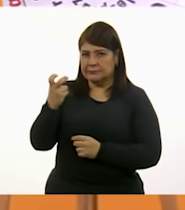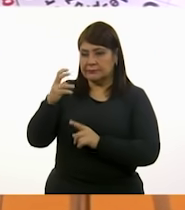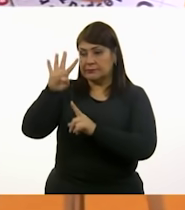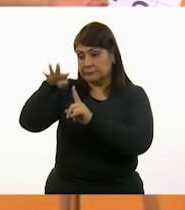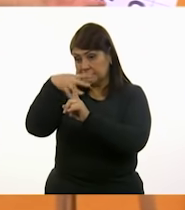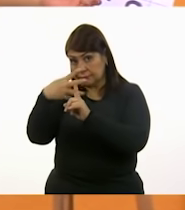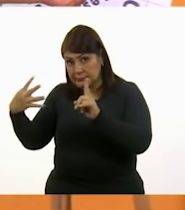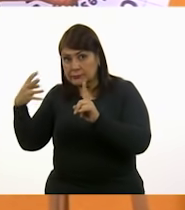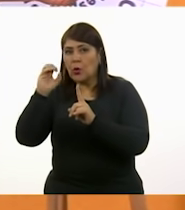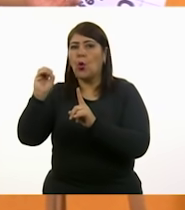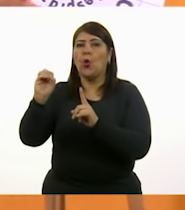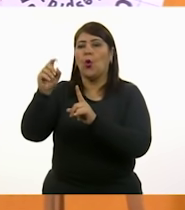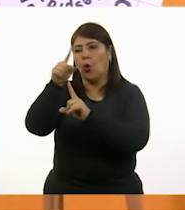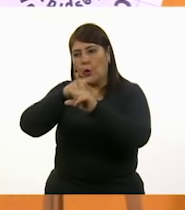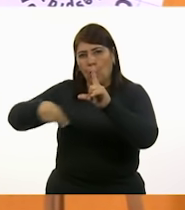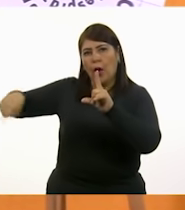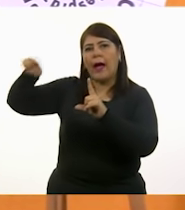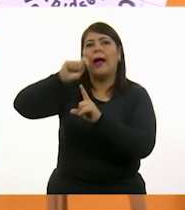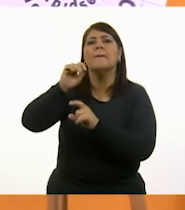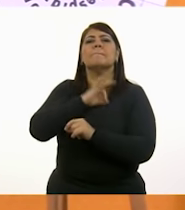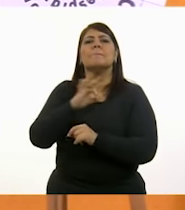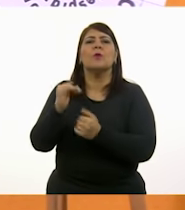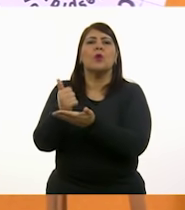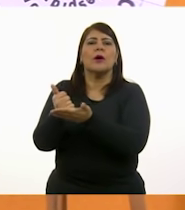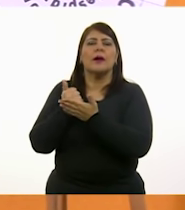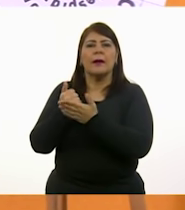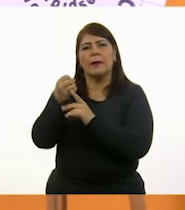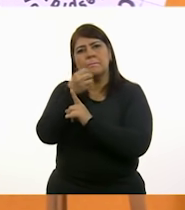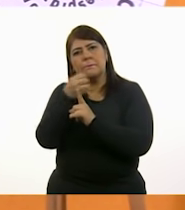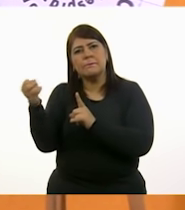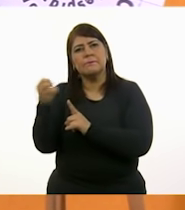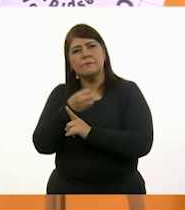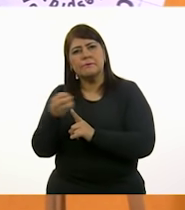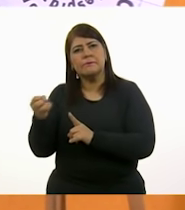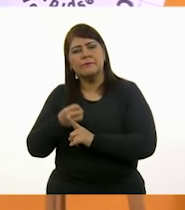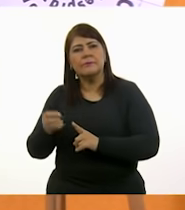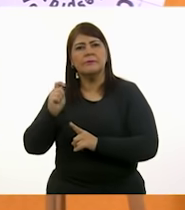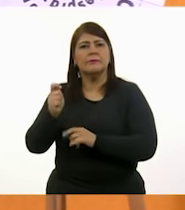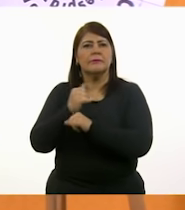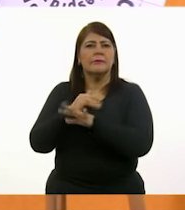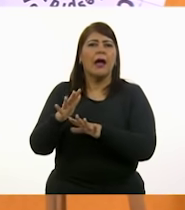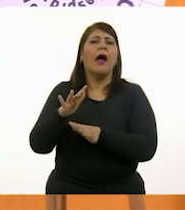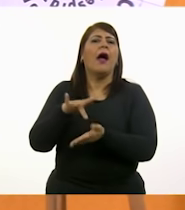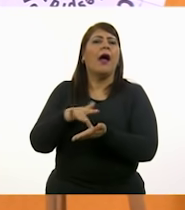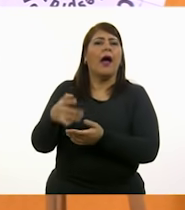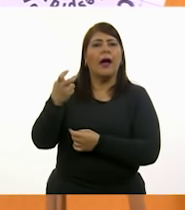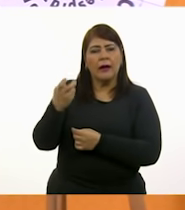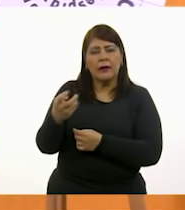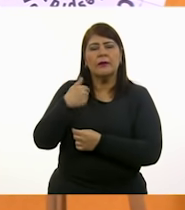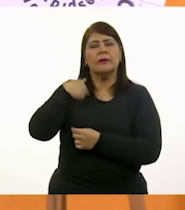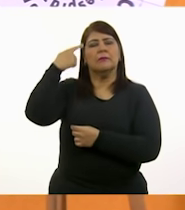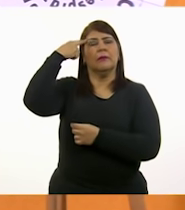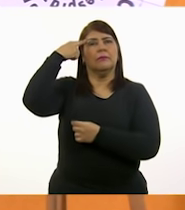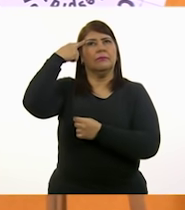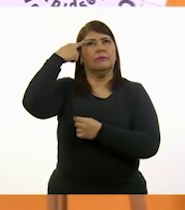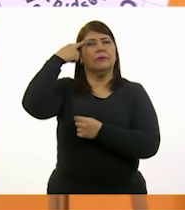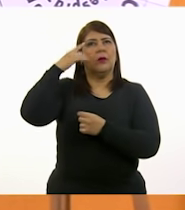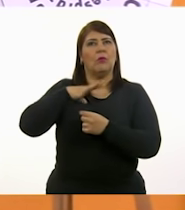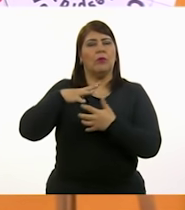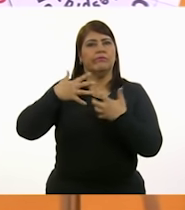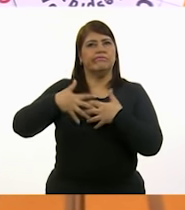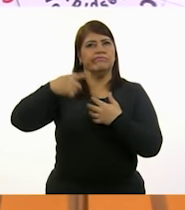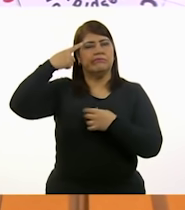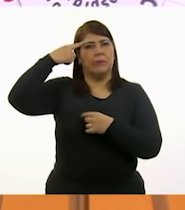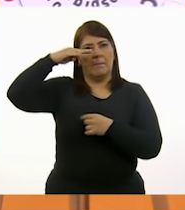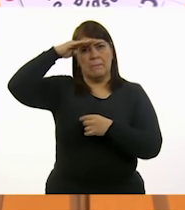organizar la información Organizar la información es muy importante porque te permite estructurar tu pensamiento Te